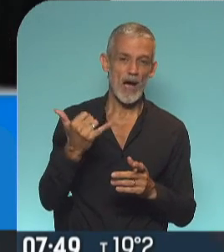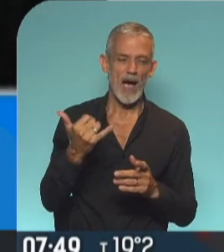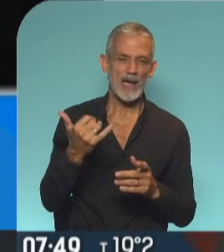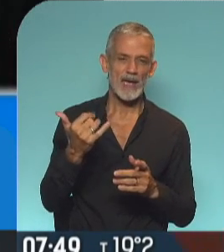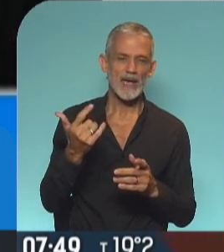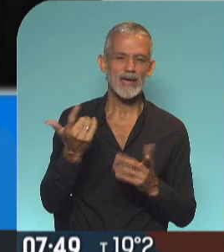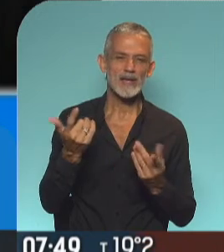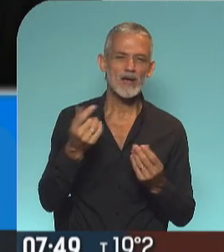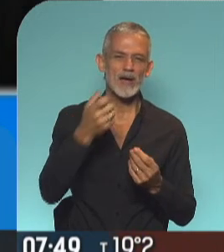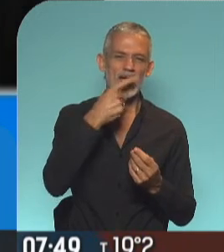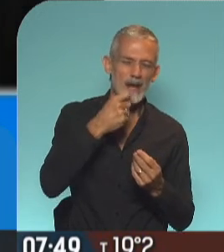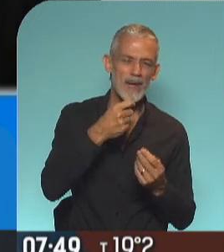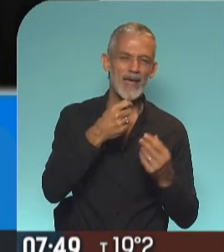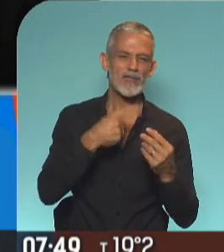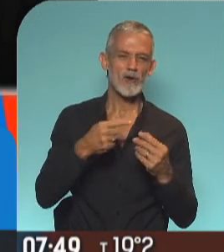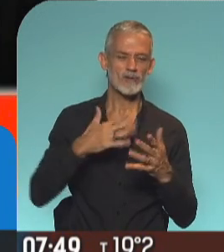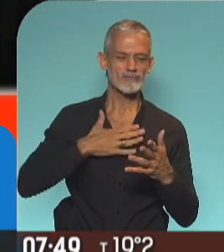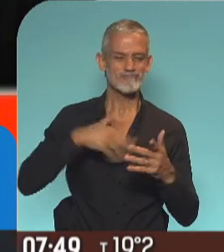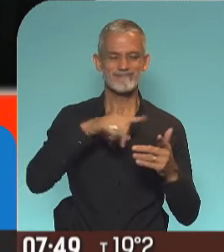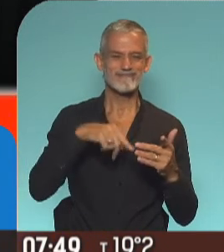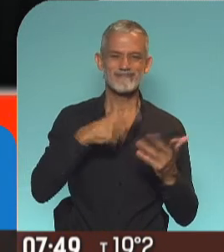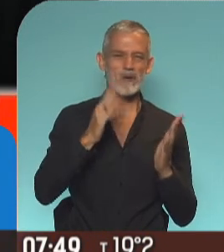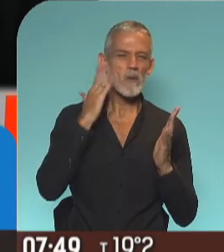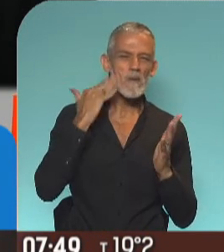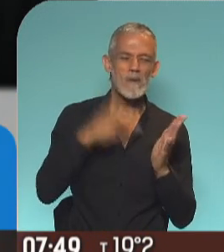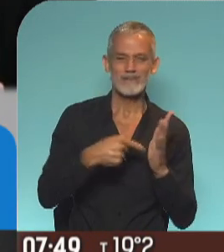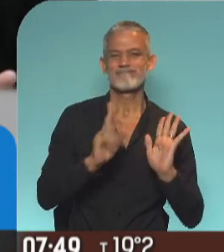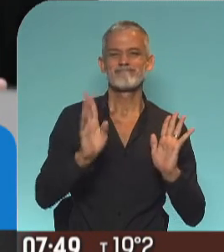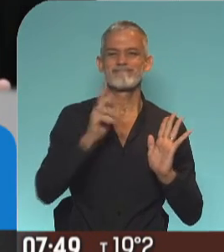las medicinas occidentales, las decisiones que tienen